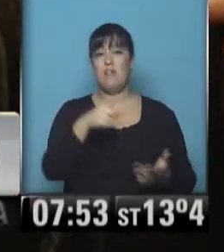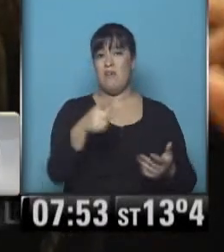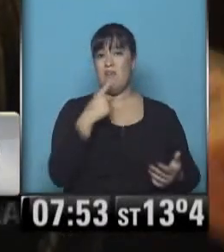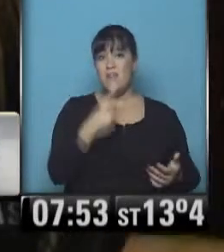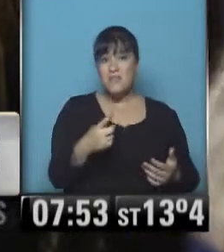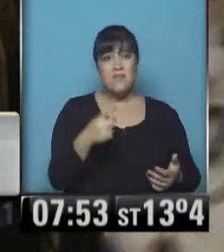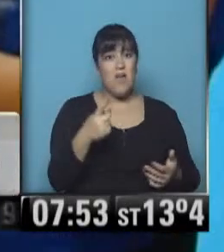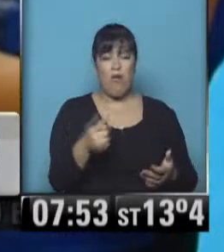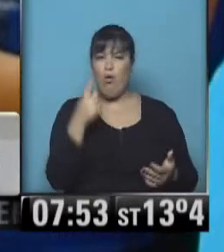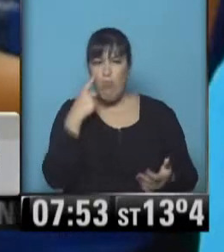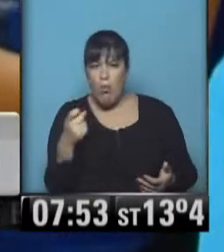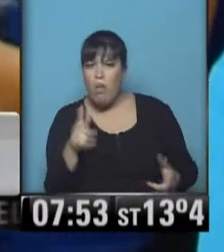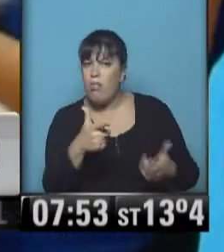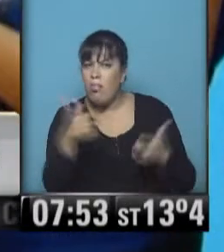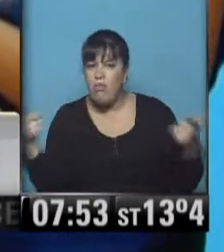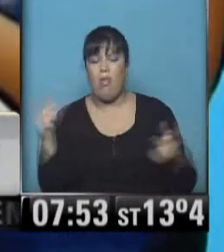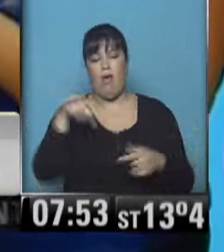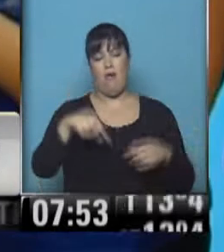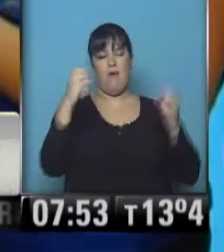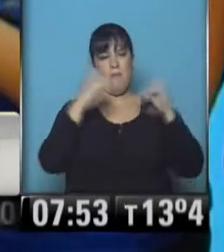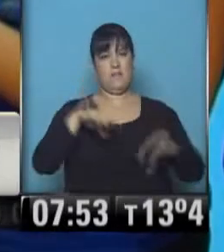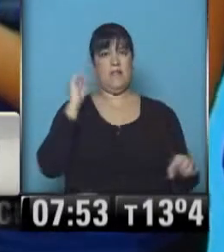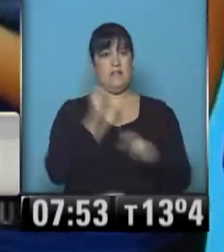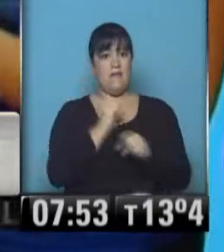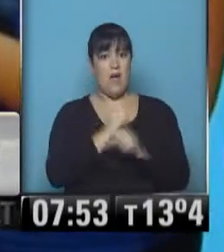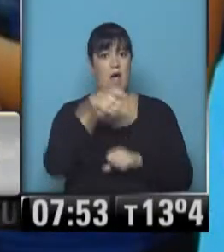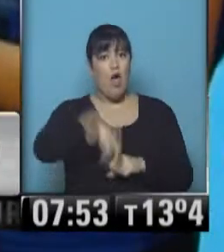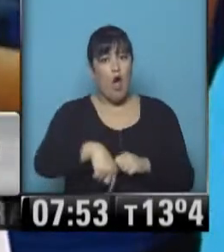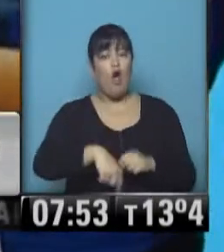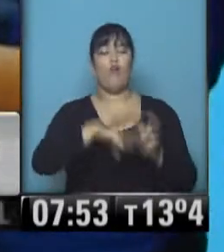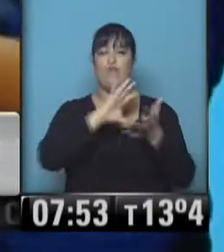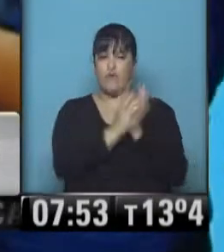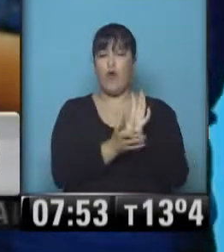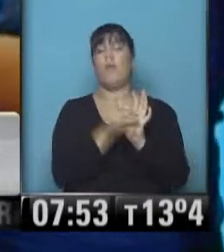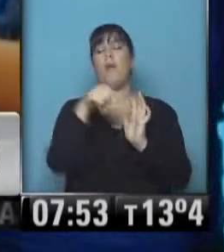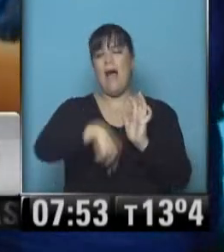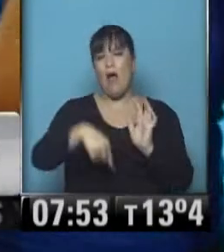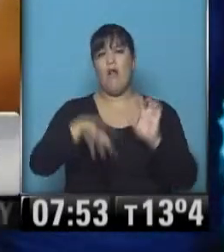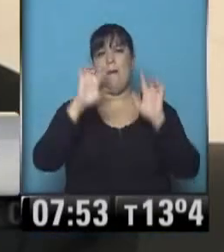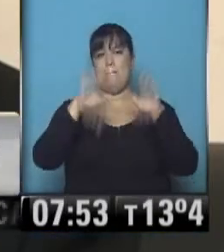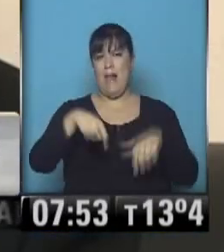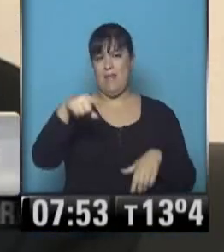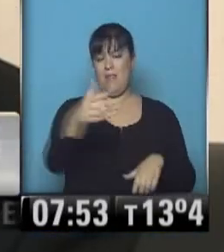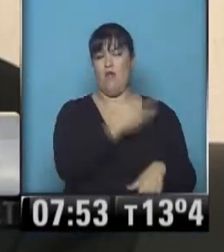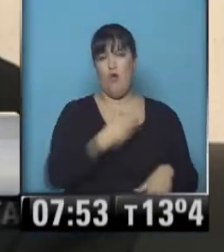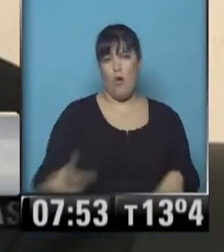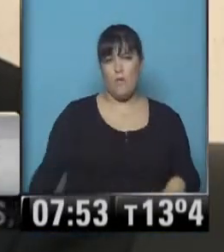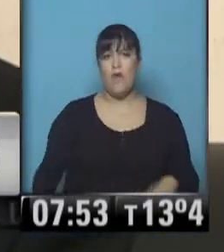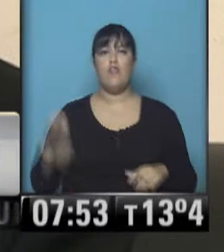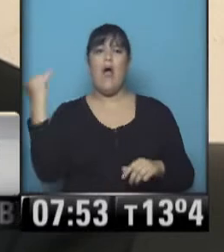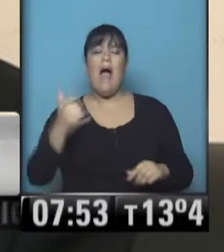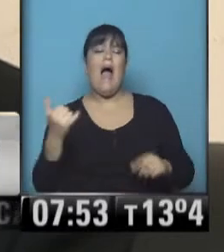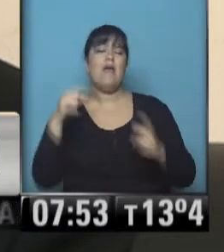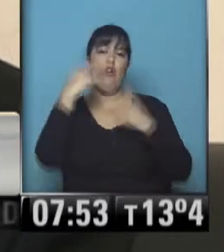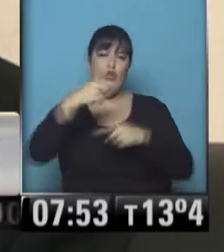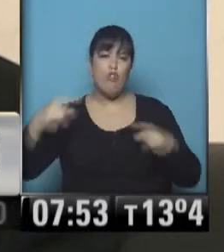habían. Y comenzamos a trabajar en eso y hoy forma parte de una de las políticas del gobierno, ¿no? Hay algunas herramientas que